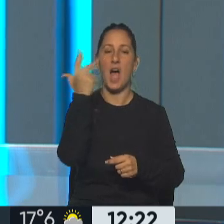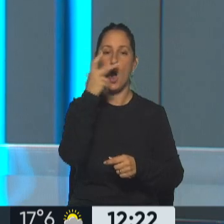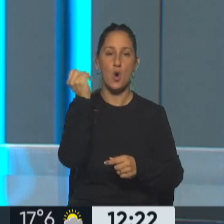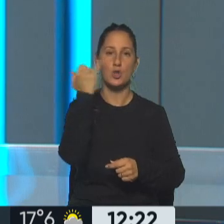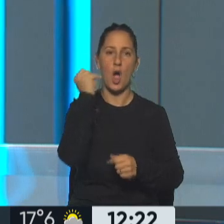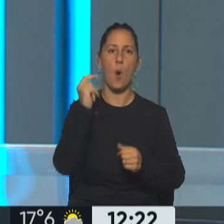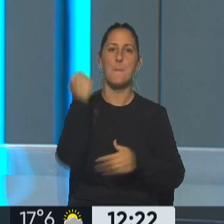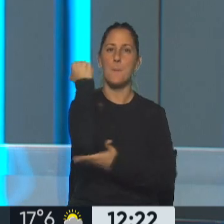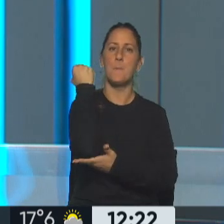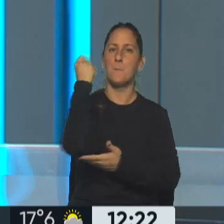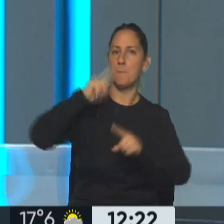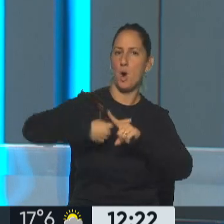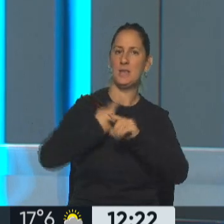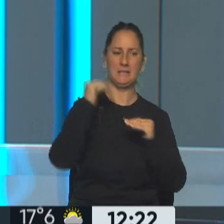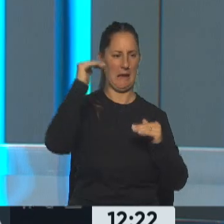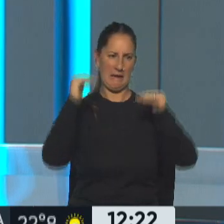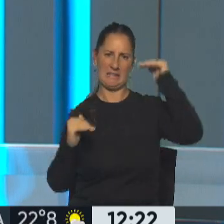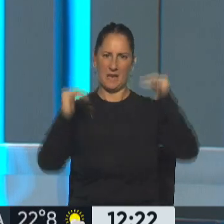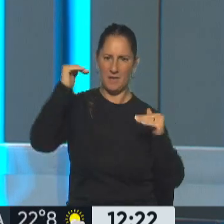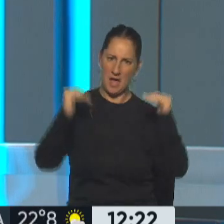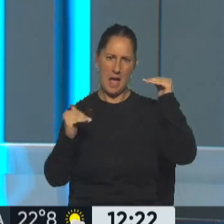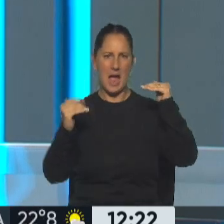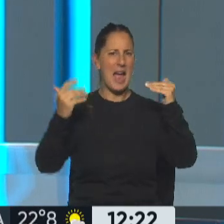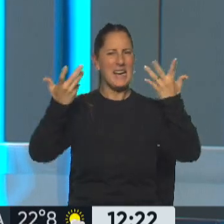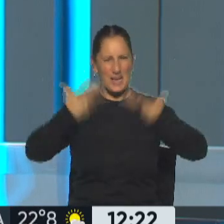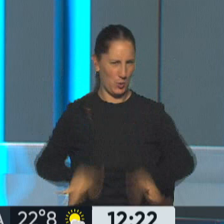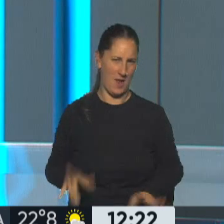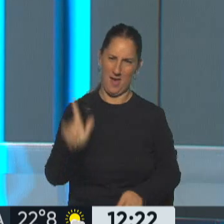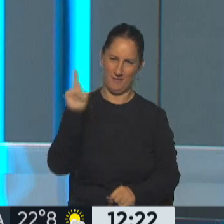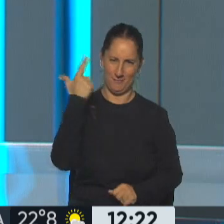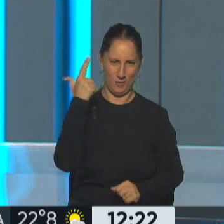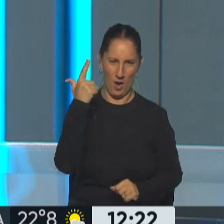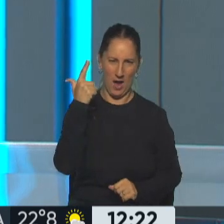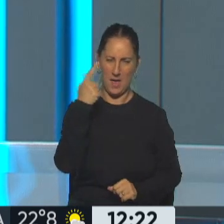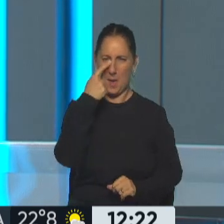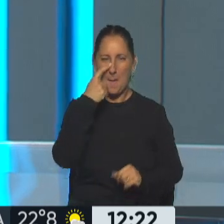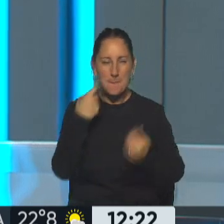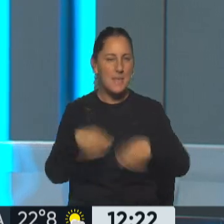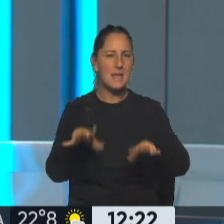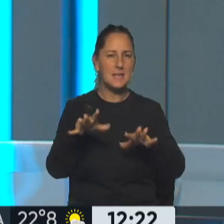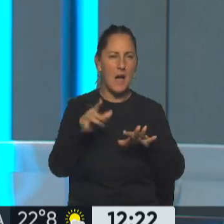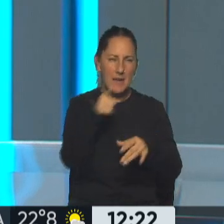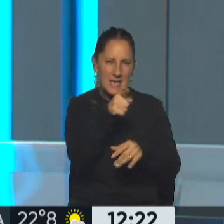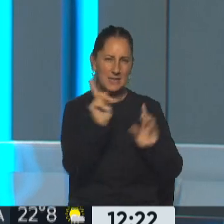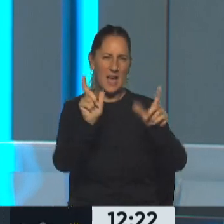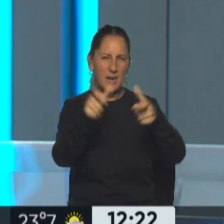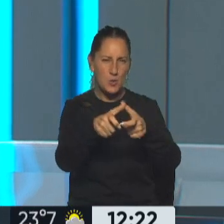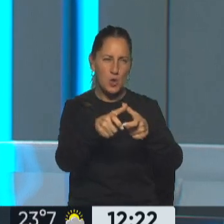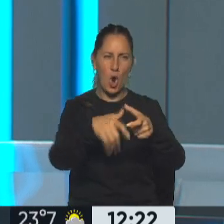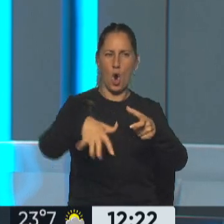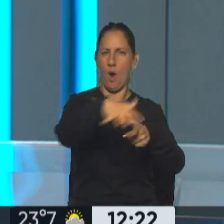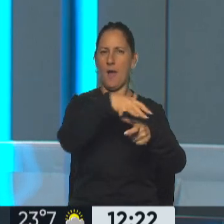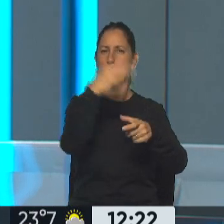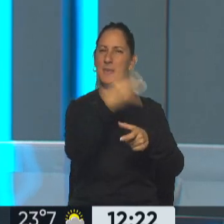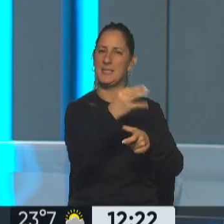que que aparece en este contexto digo las casualidades no existen y digo uno empieza a interpretar si esta reunión en el círculo rojo en